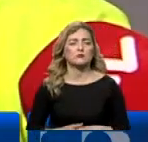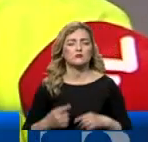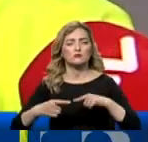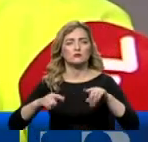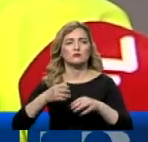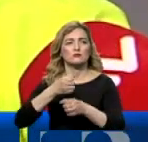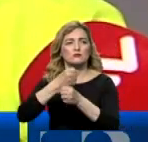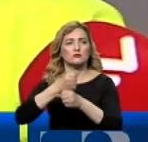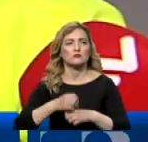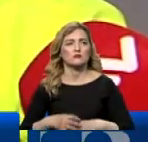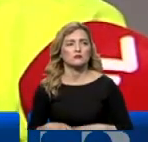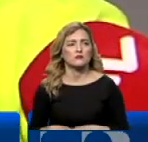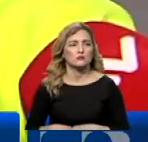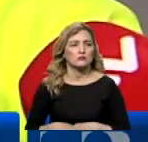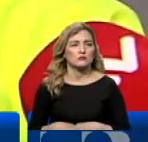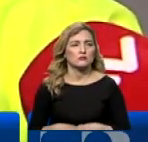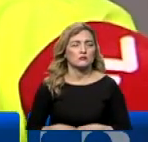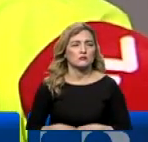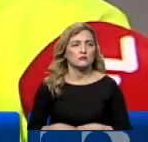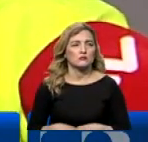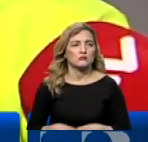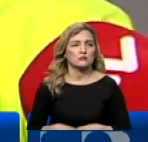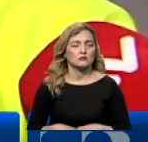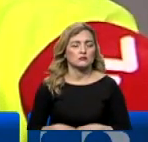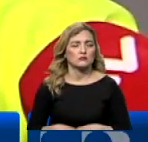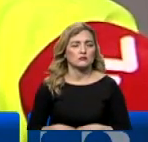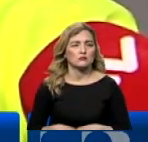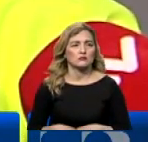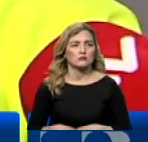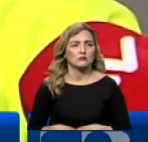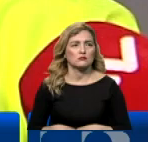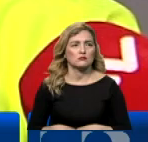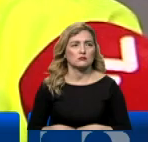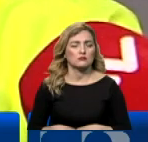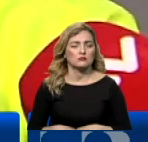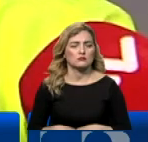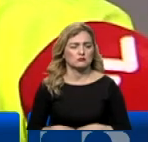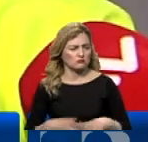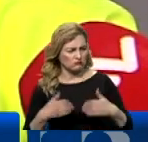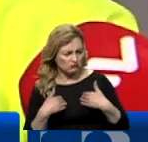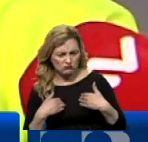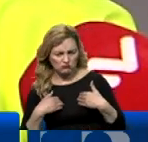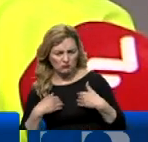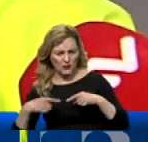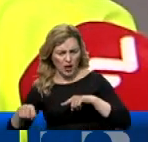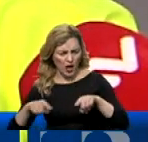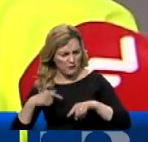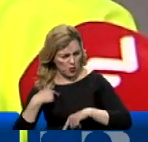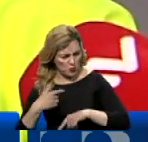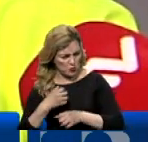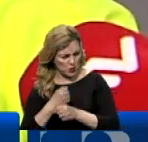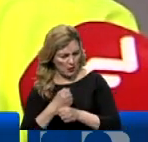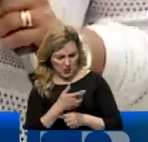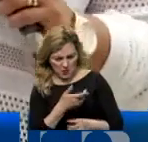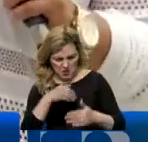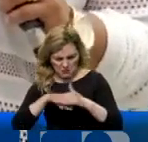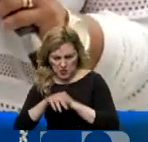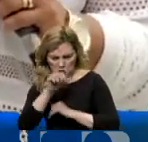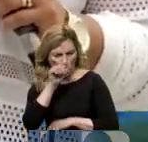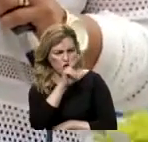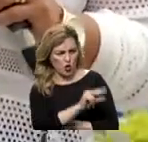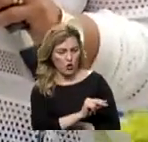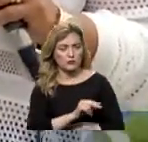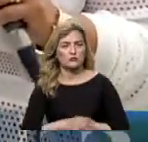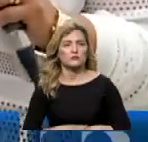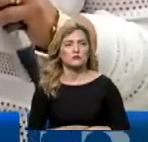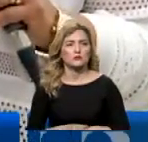de seguridad no quiso prestar su contingente para meterse en actos ilícitos. En menos